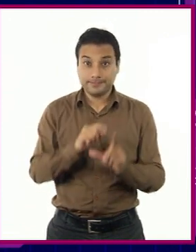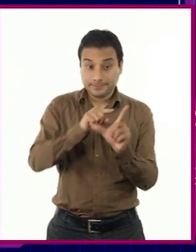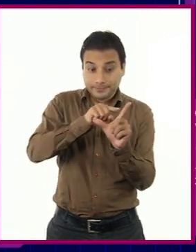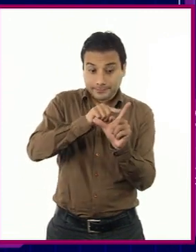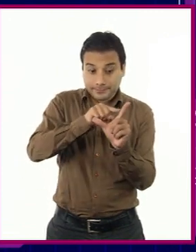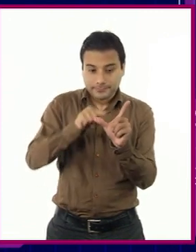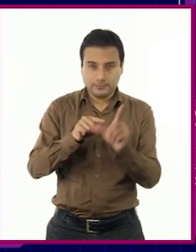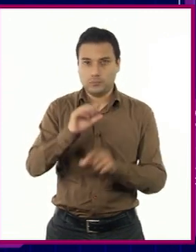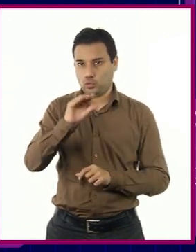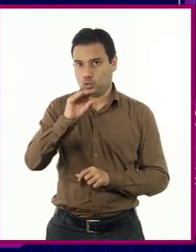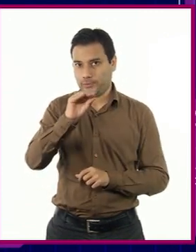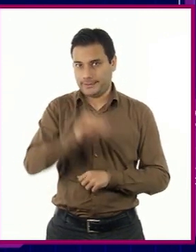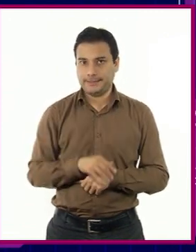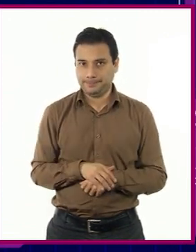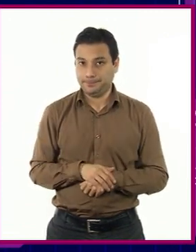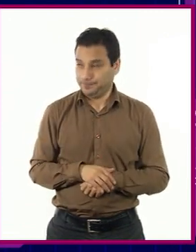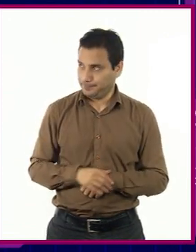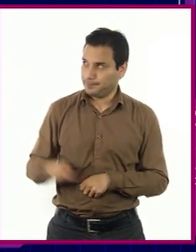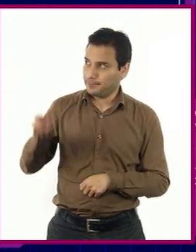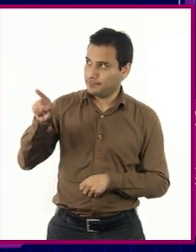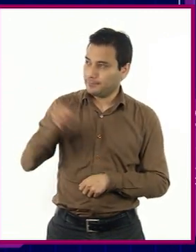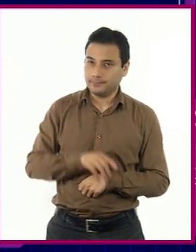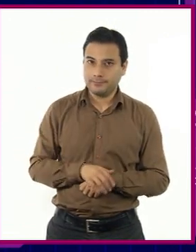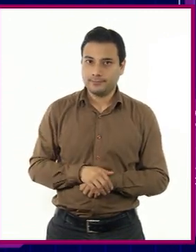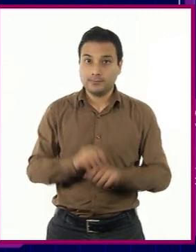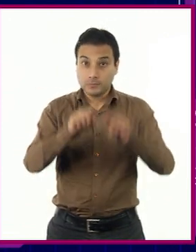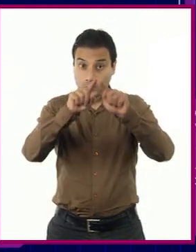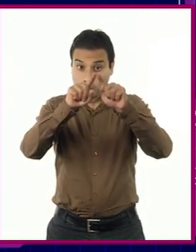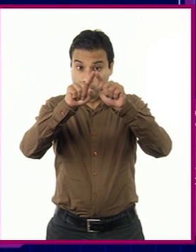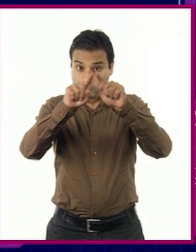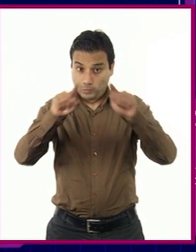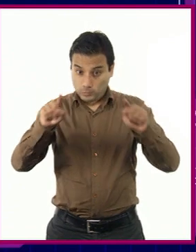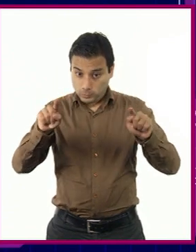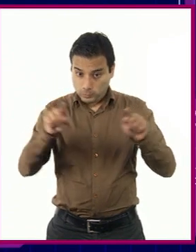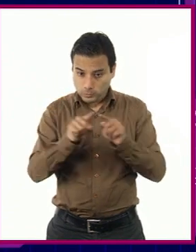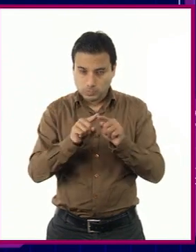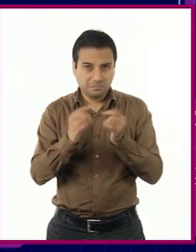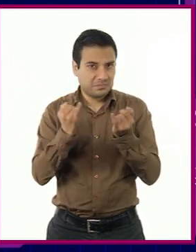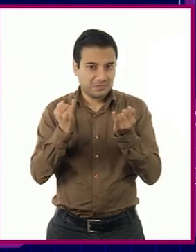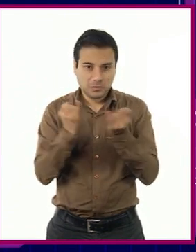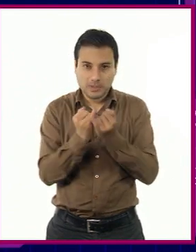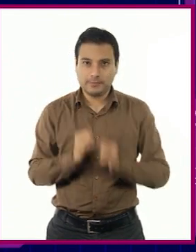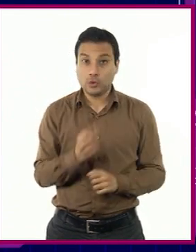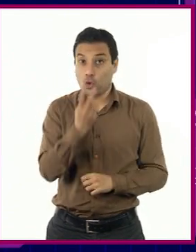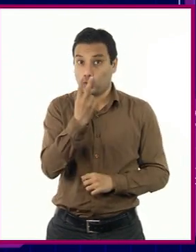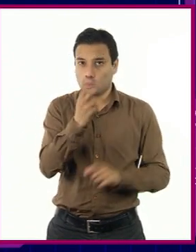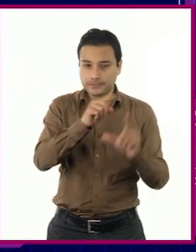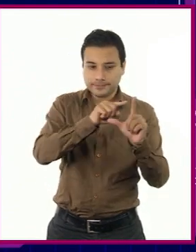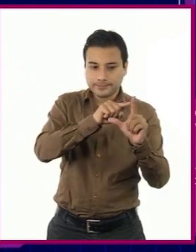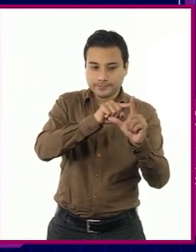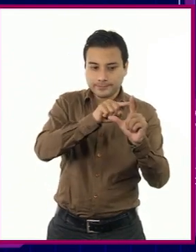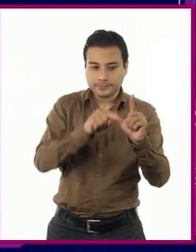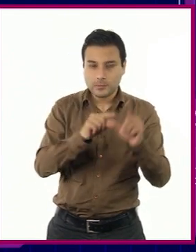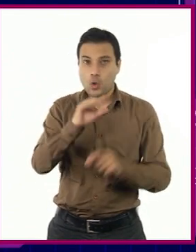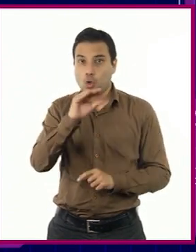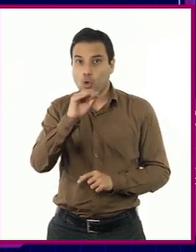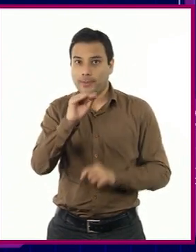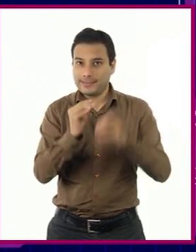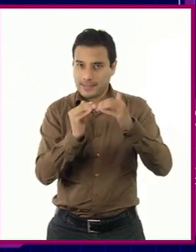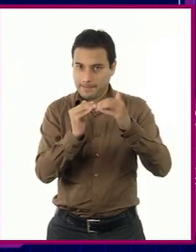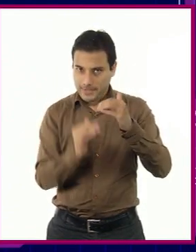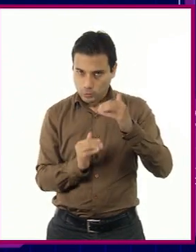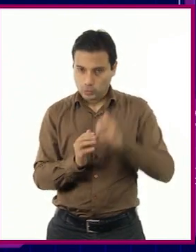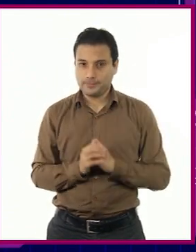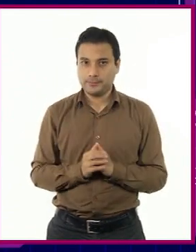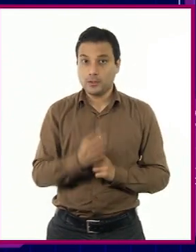grados. Rombo. Tiene lados iguales, 2 ángulos agudos, es decir, menores de 90 grados.